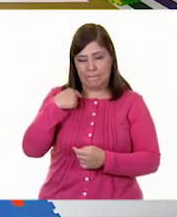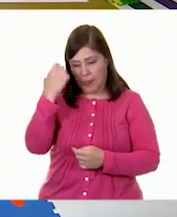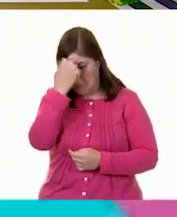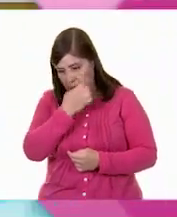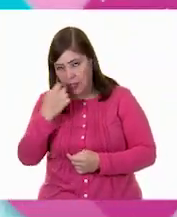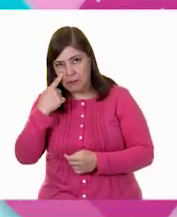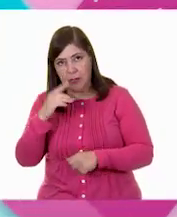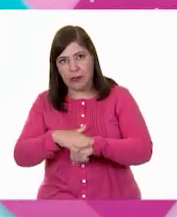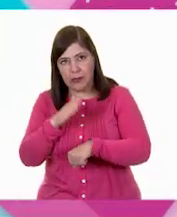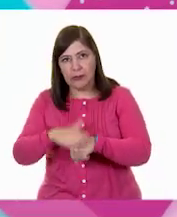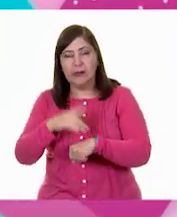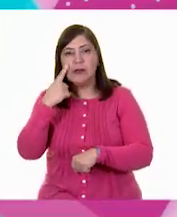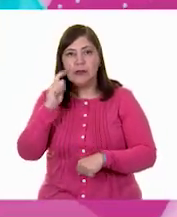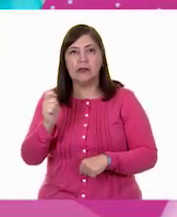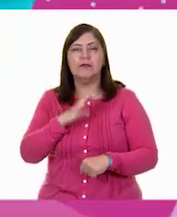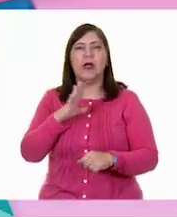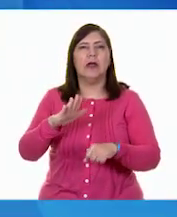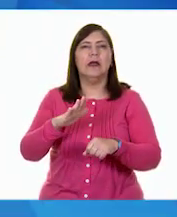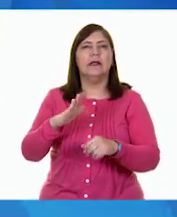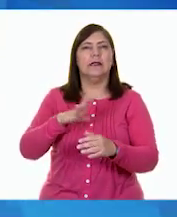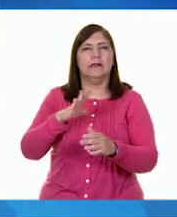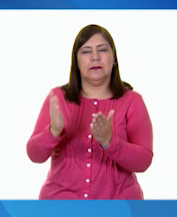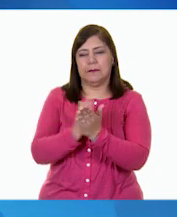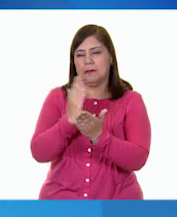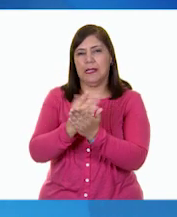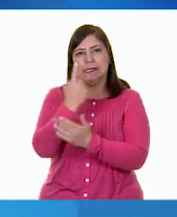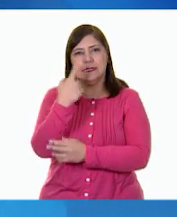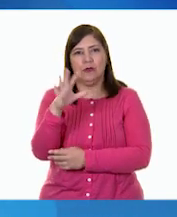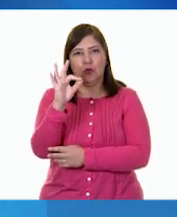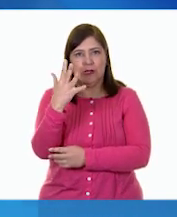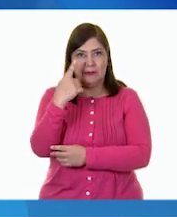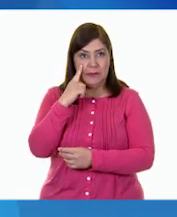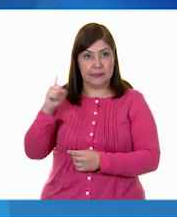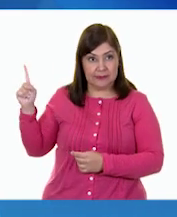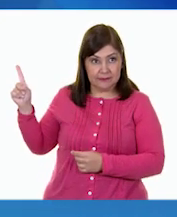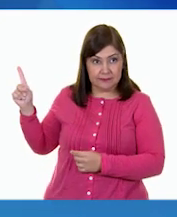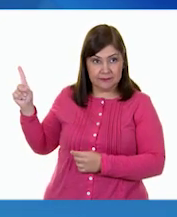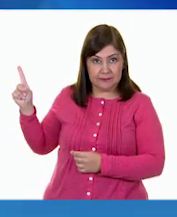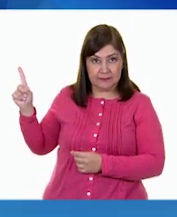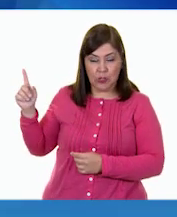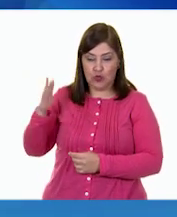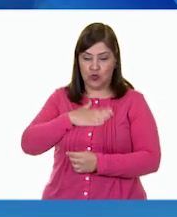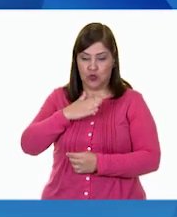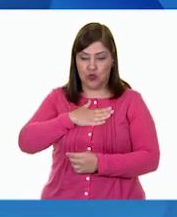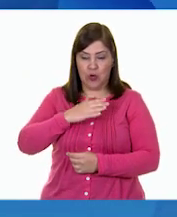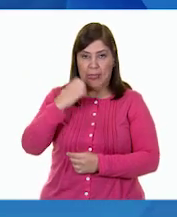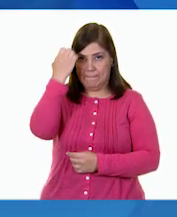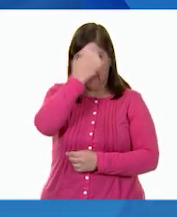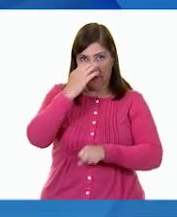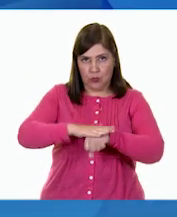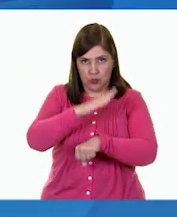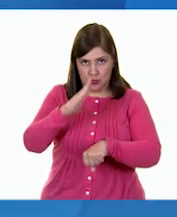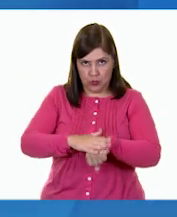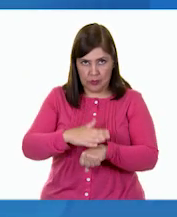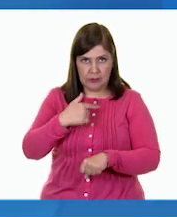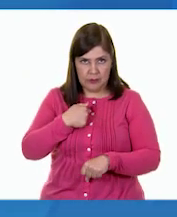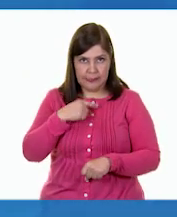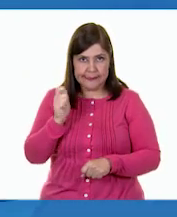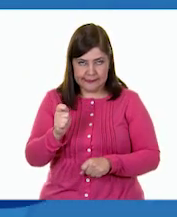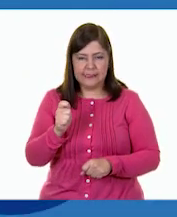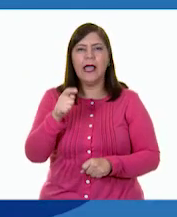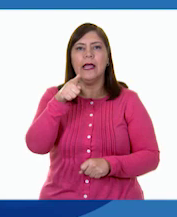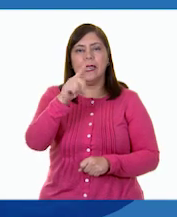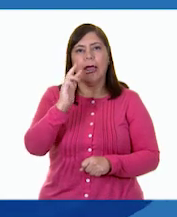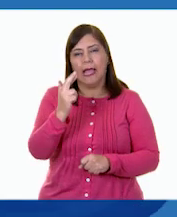página 145. Muy bien. A ver, vamos a verlo. Ahí está. Mira, ahí tenemos la autoevaluación. Ajá. Recuerden que la autoevaluación